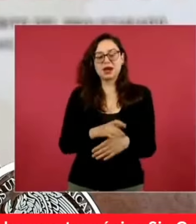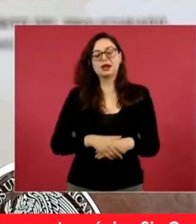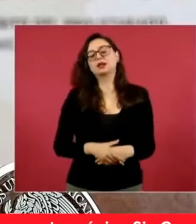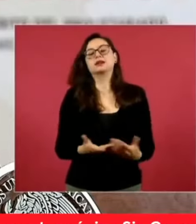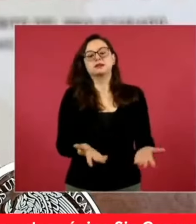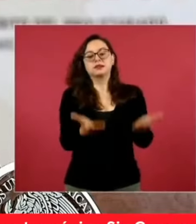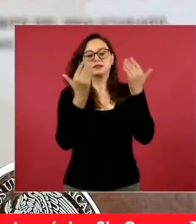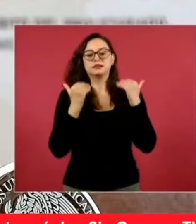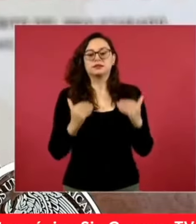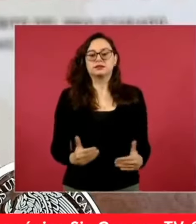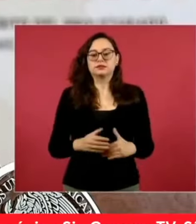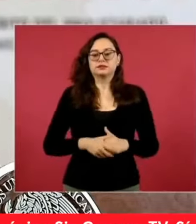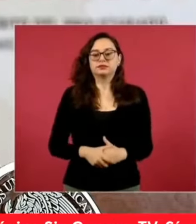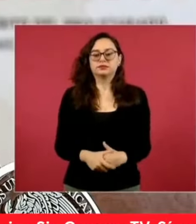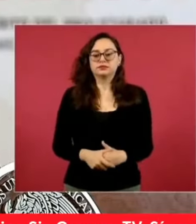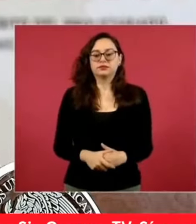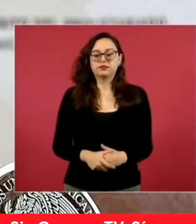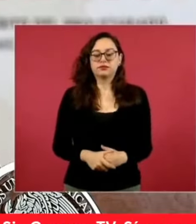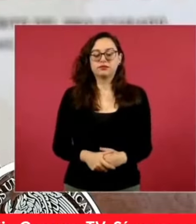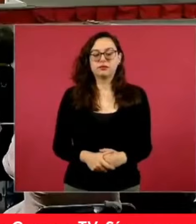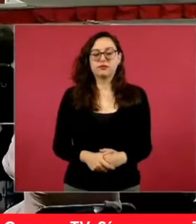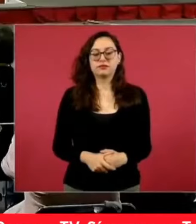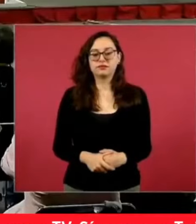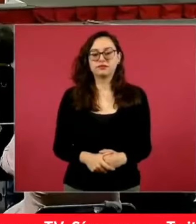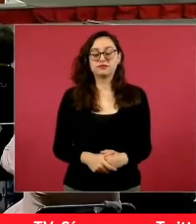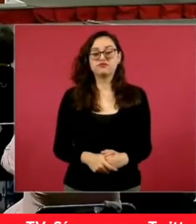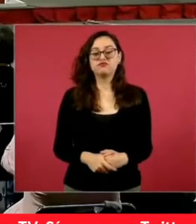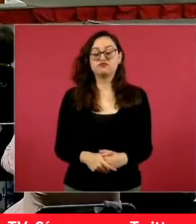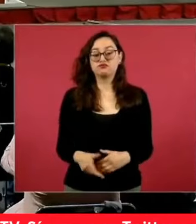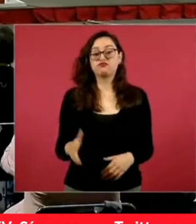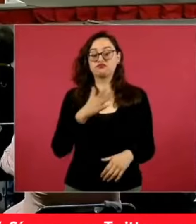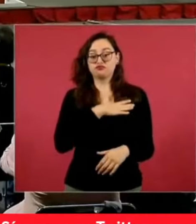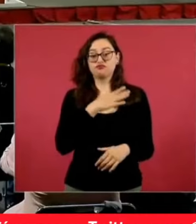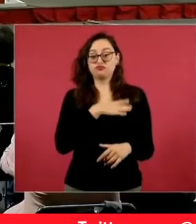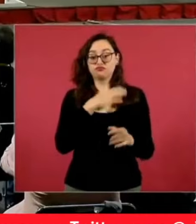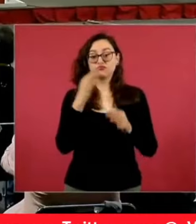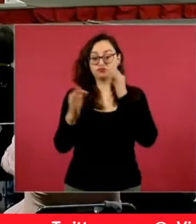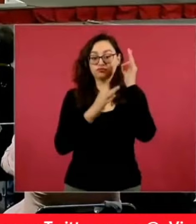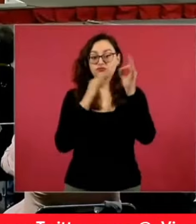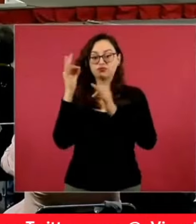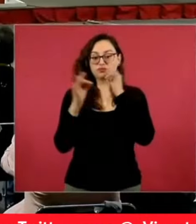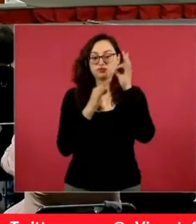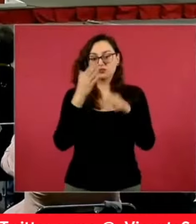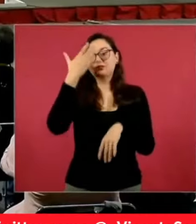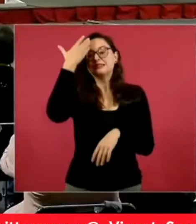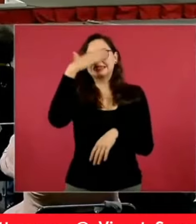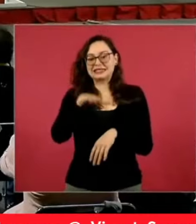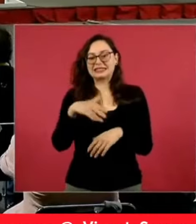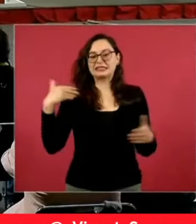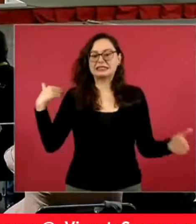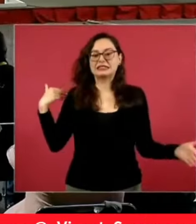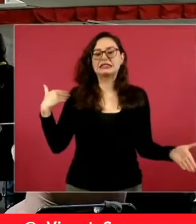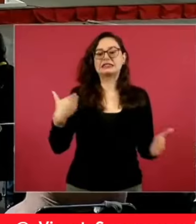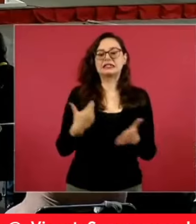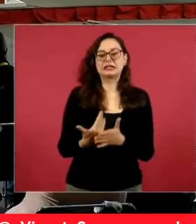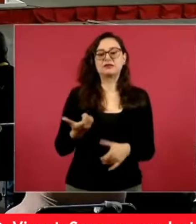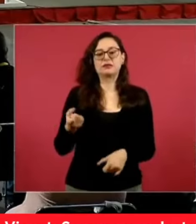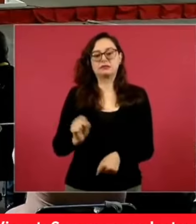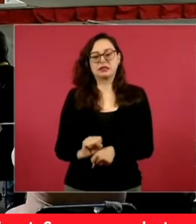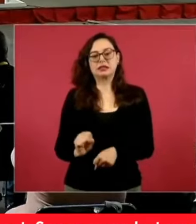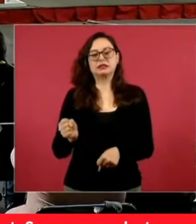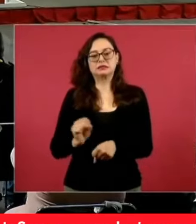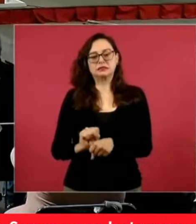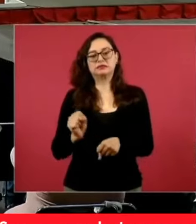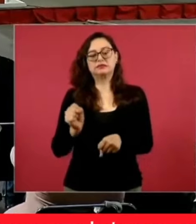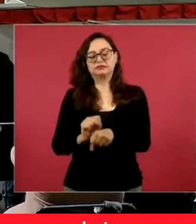siguiente. Y esta es una buena noticia. Ya saben que durante estas semanas hemos presentado cómo en medios